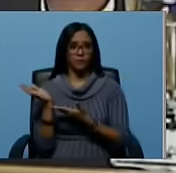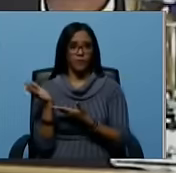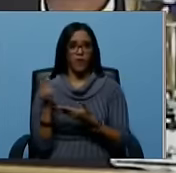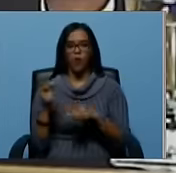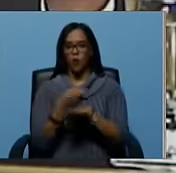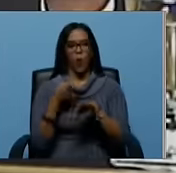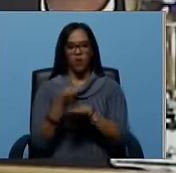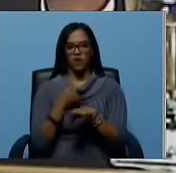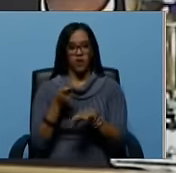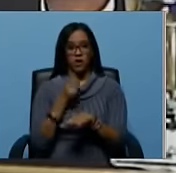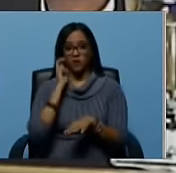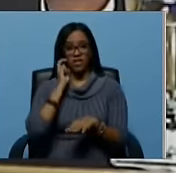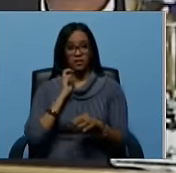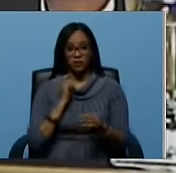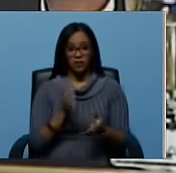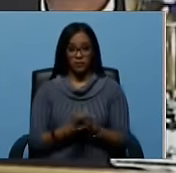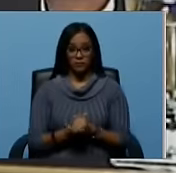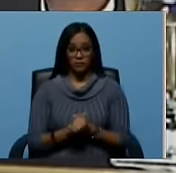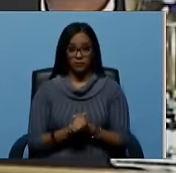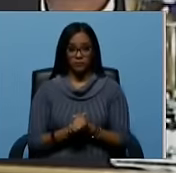gobierno fascista.